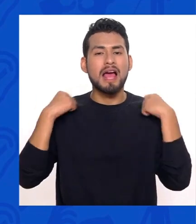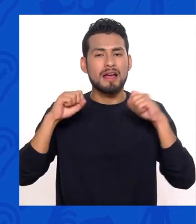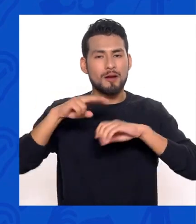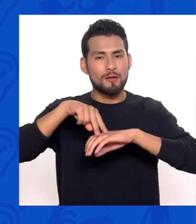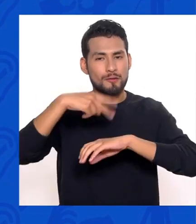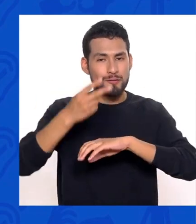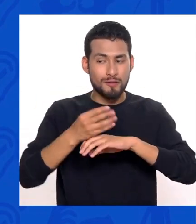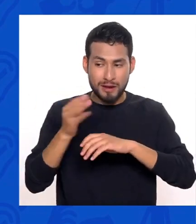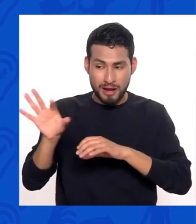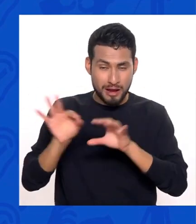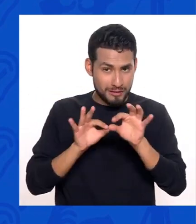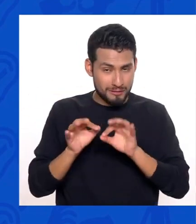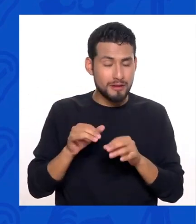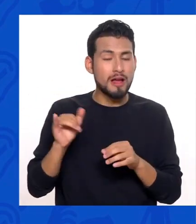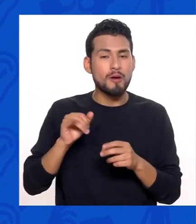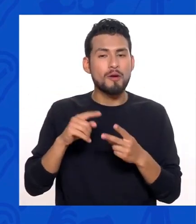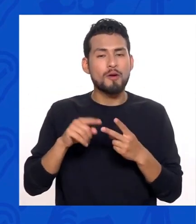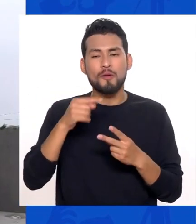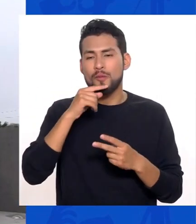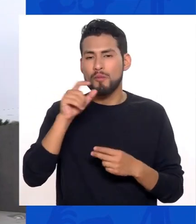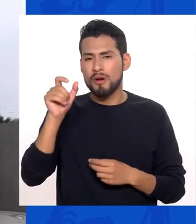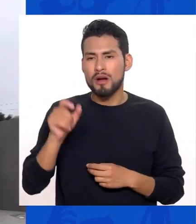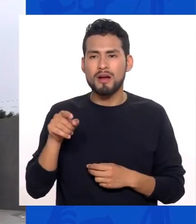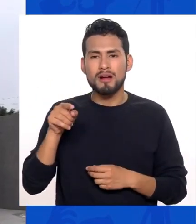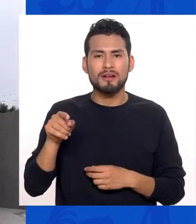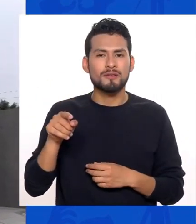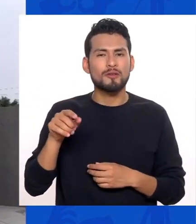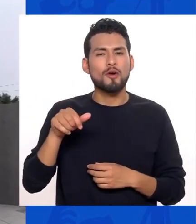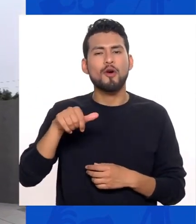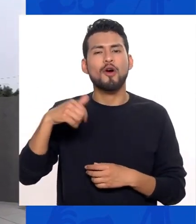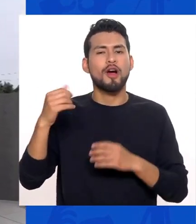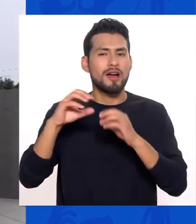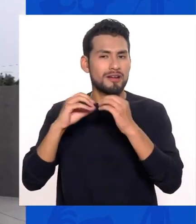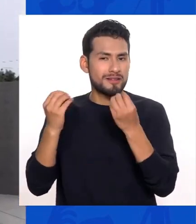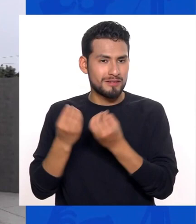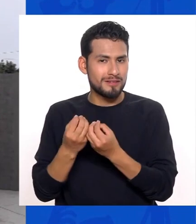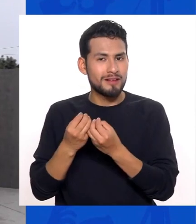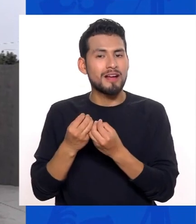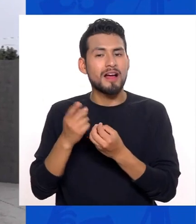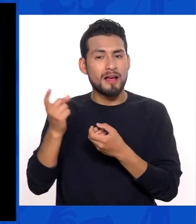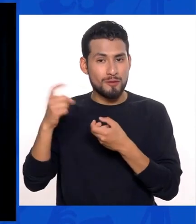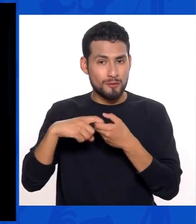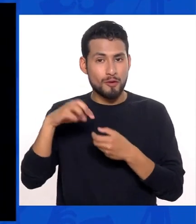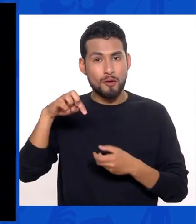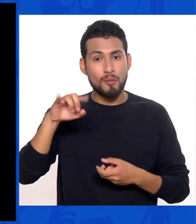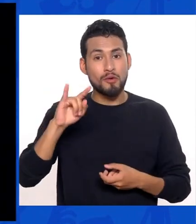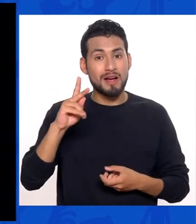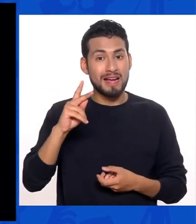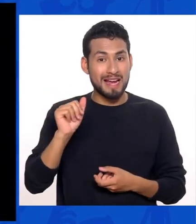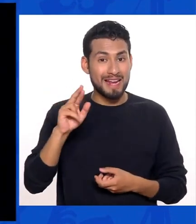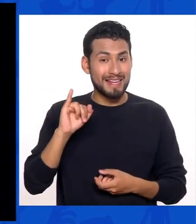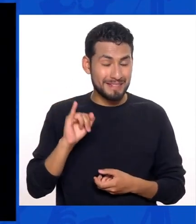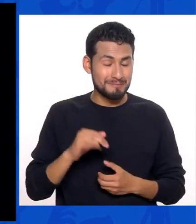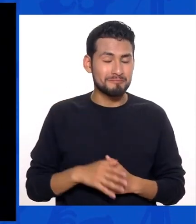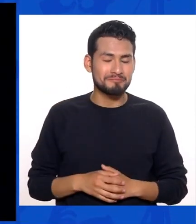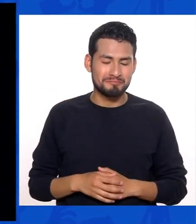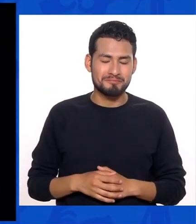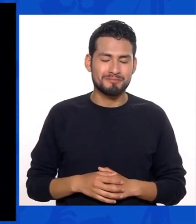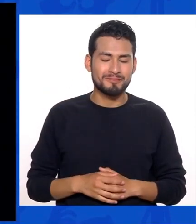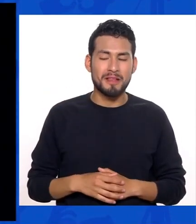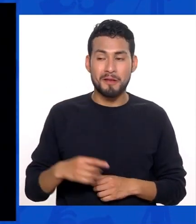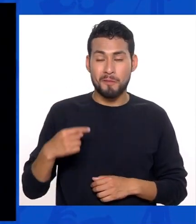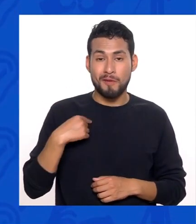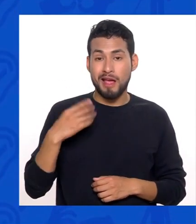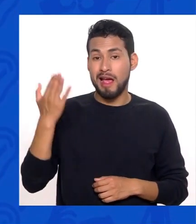rítmica, también una compañera que otra organización que participa en Pucaray. A mí